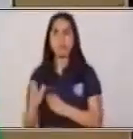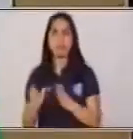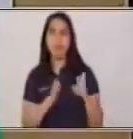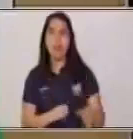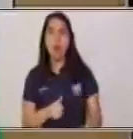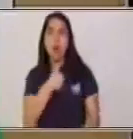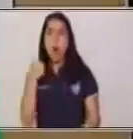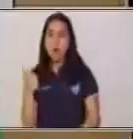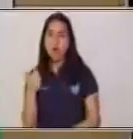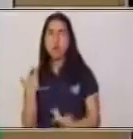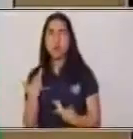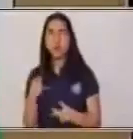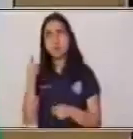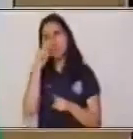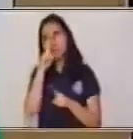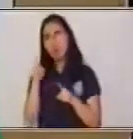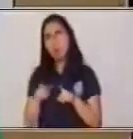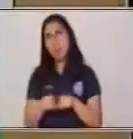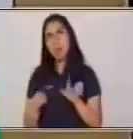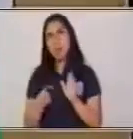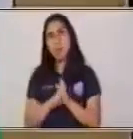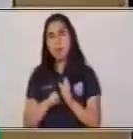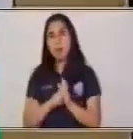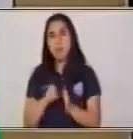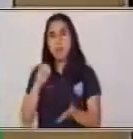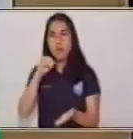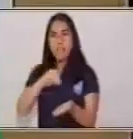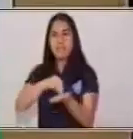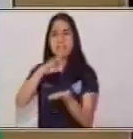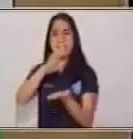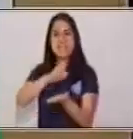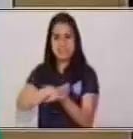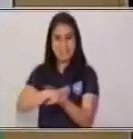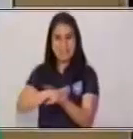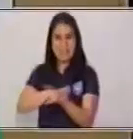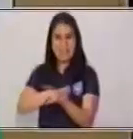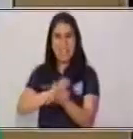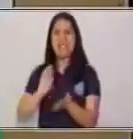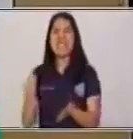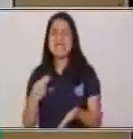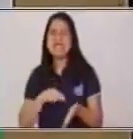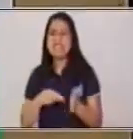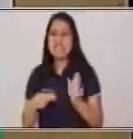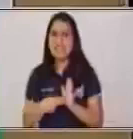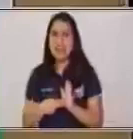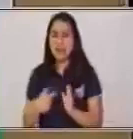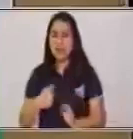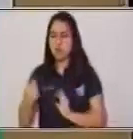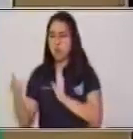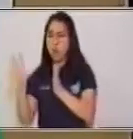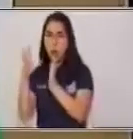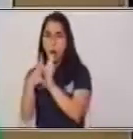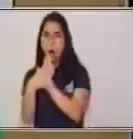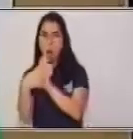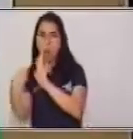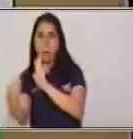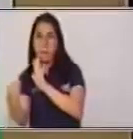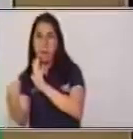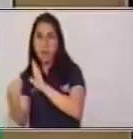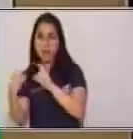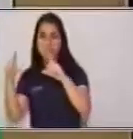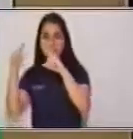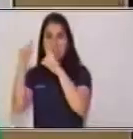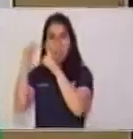a un autor o a una persona con las palabras que ellos dijeron durante su escritura. De